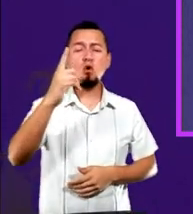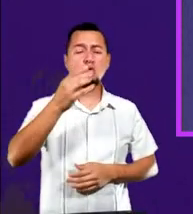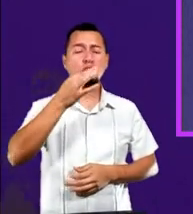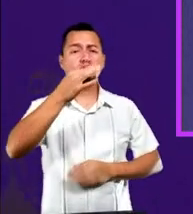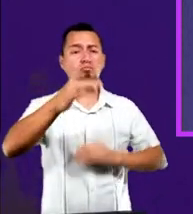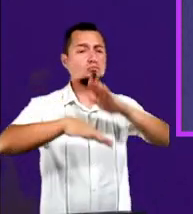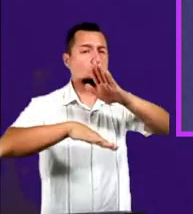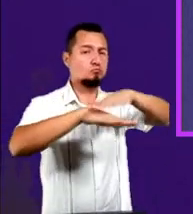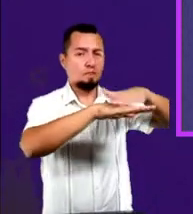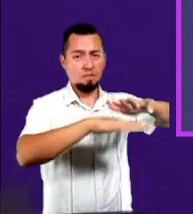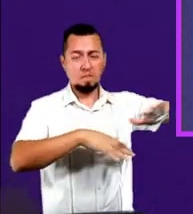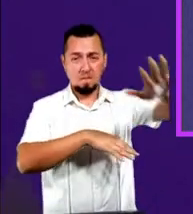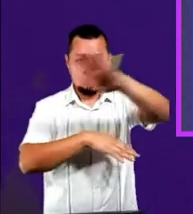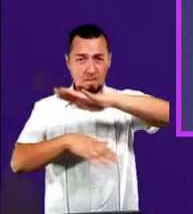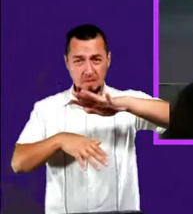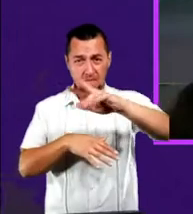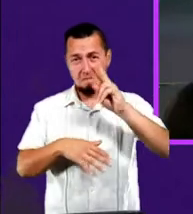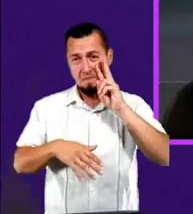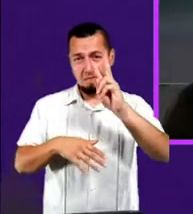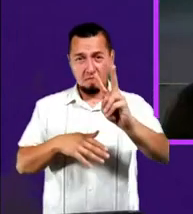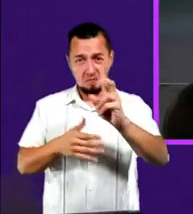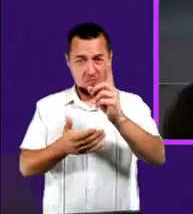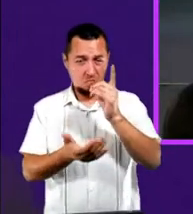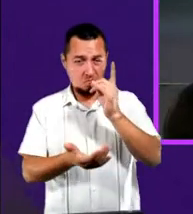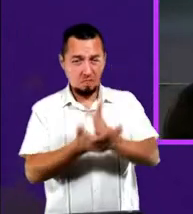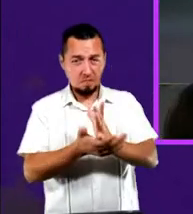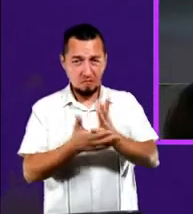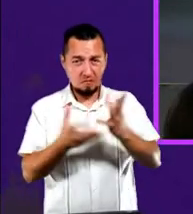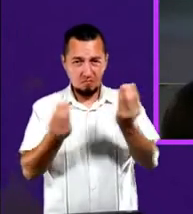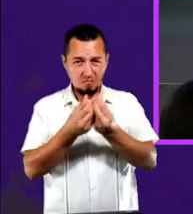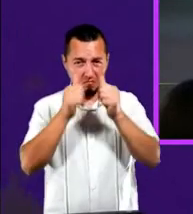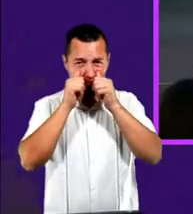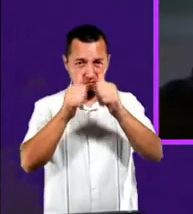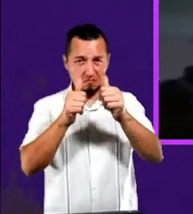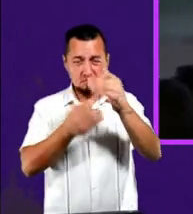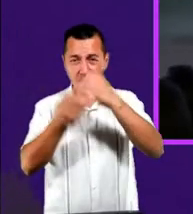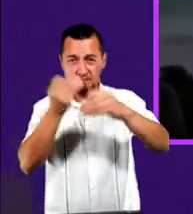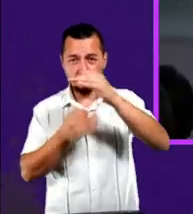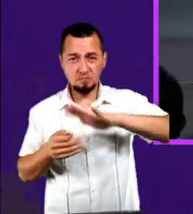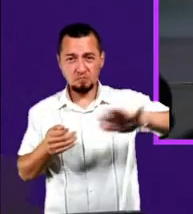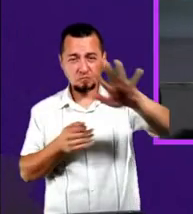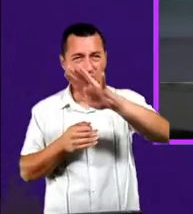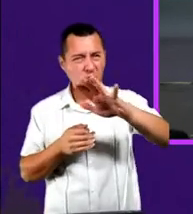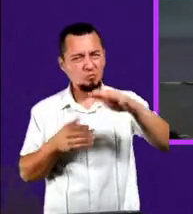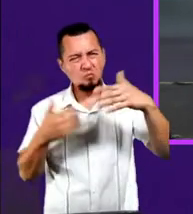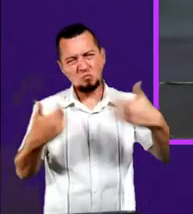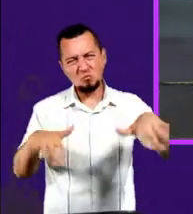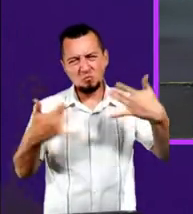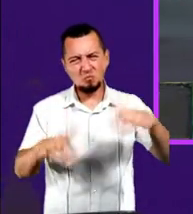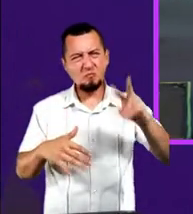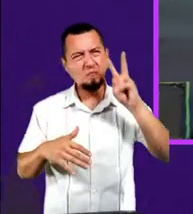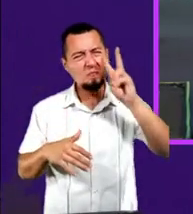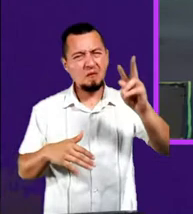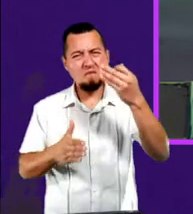tuvo ante el cuadro de miseria, de falta de salud, de infraestructura, de